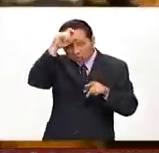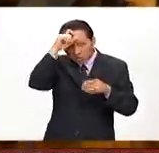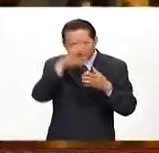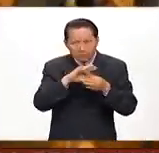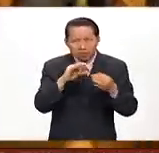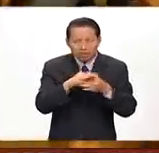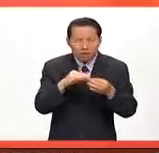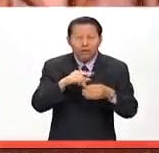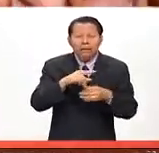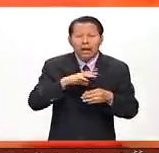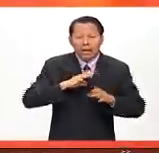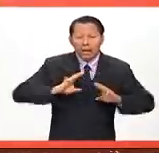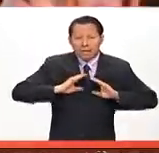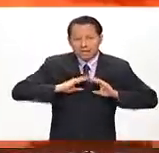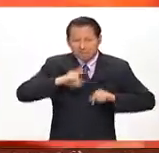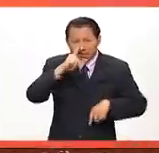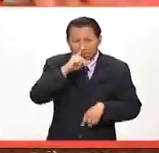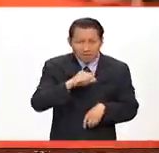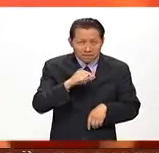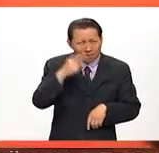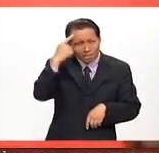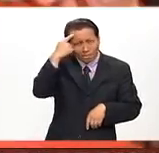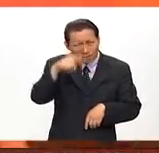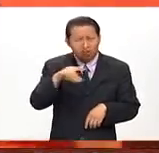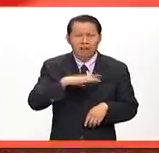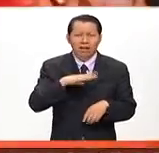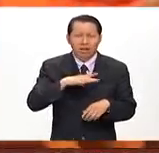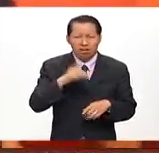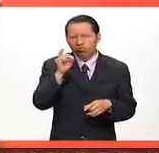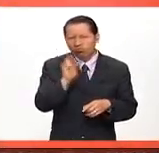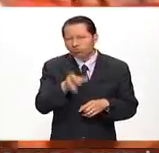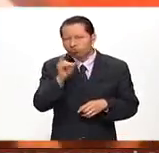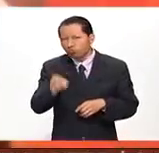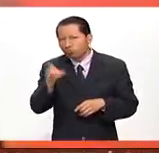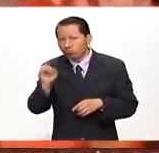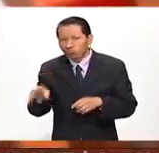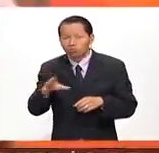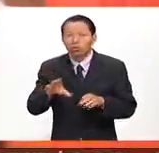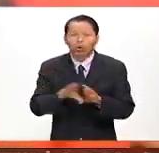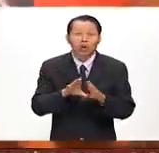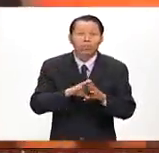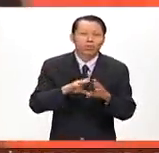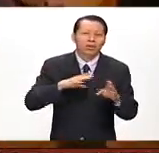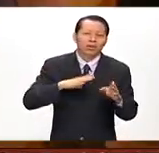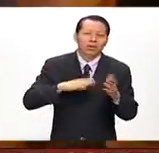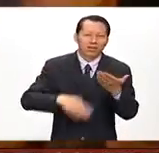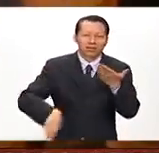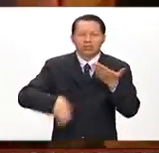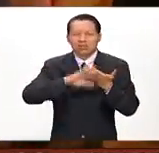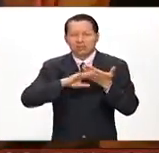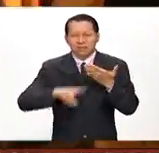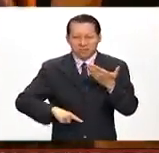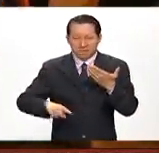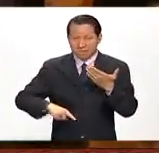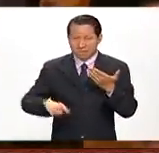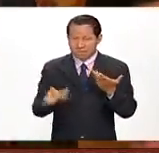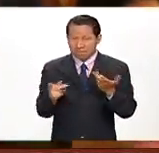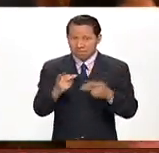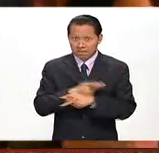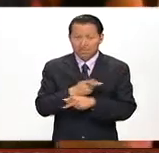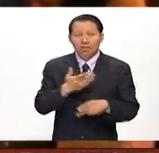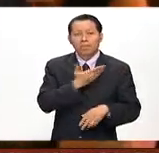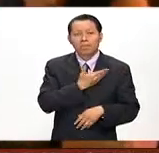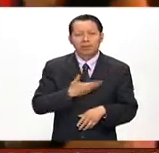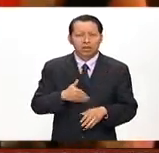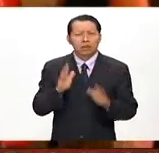fallido levantamiento militar para deshacerse de rivales que amenazan su hegemonía desde el propio aparato del Estado. Por lo pronto, el